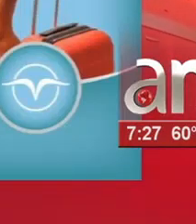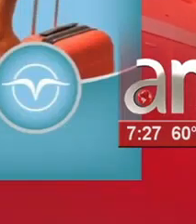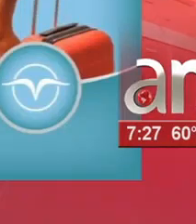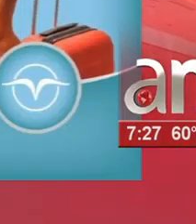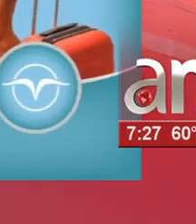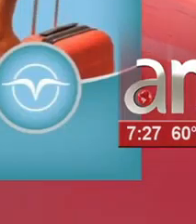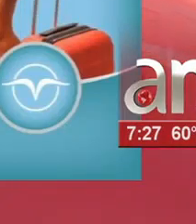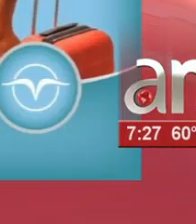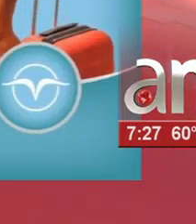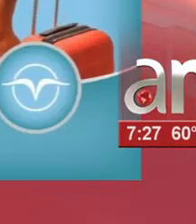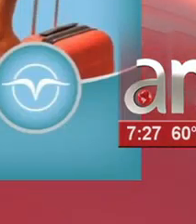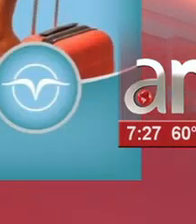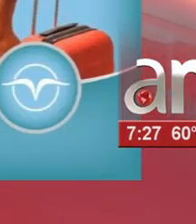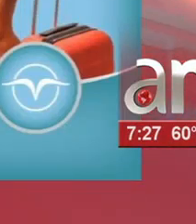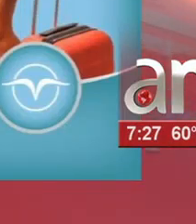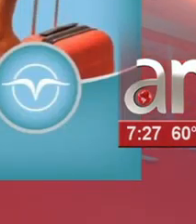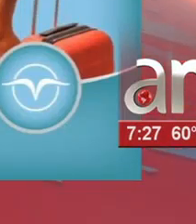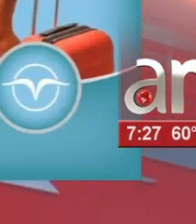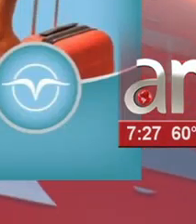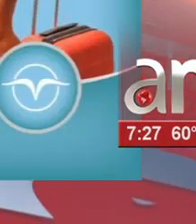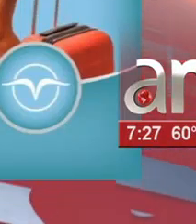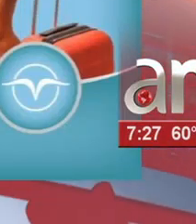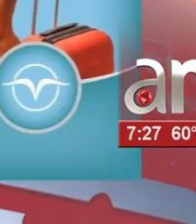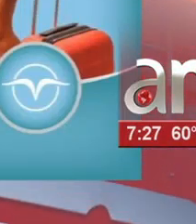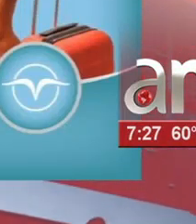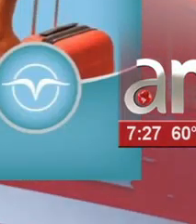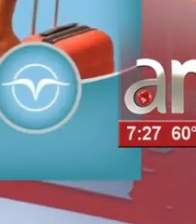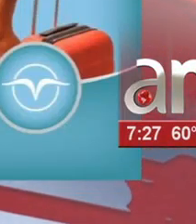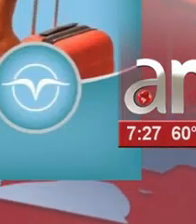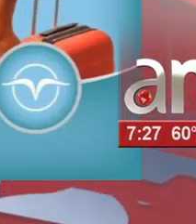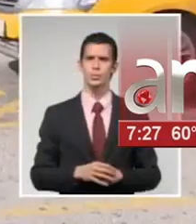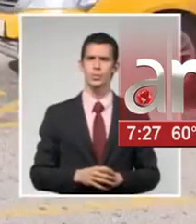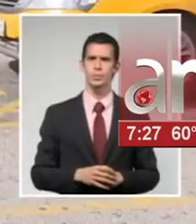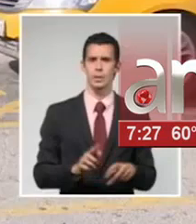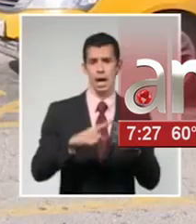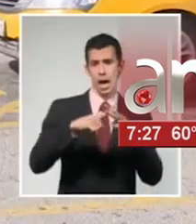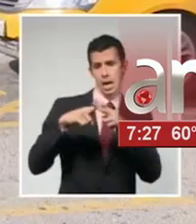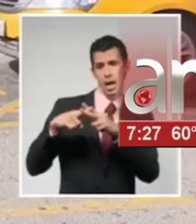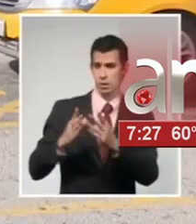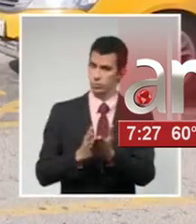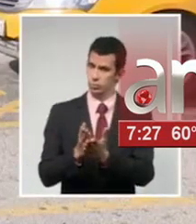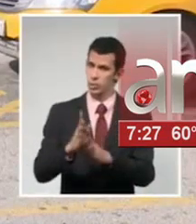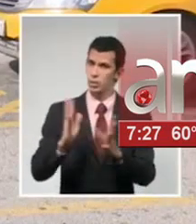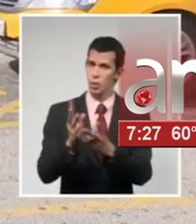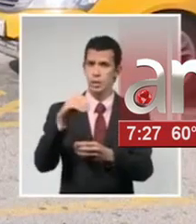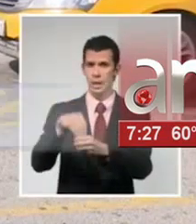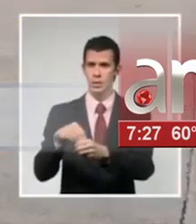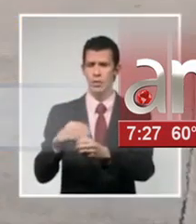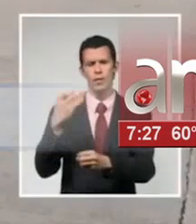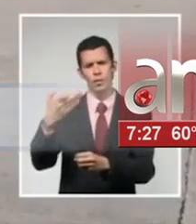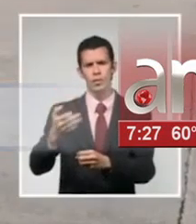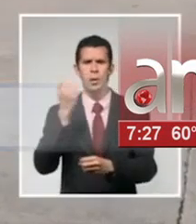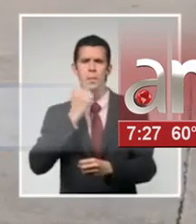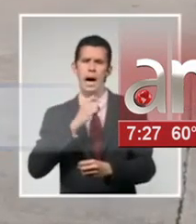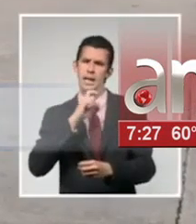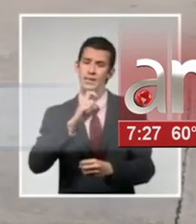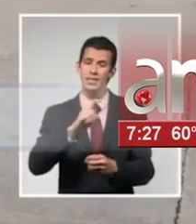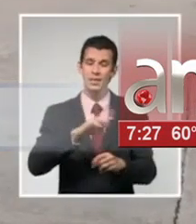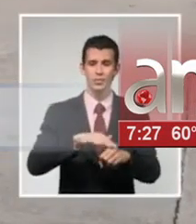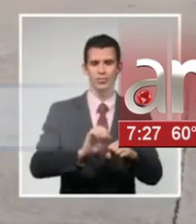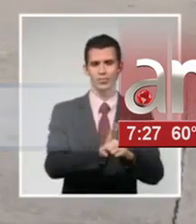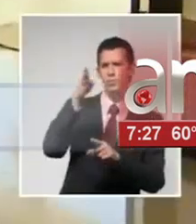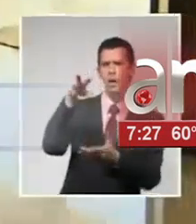el conglomerado turístico gaviota perteneciente a los militares cubanos anunció hoy que va a cobrar 65 dólares por un